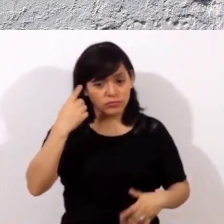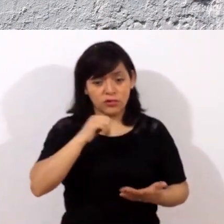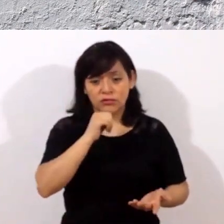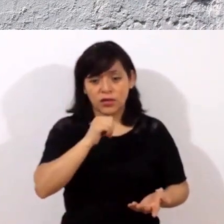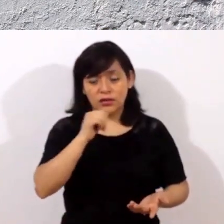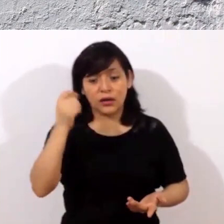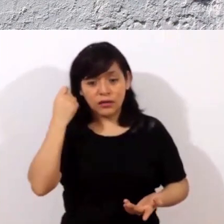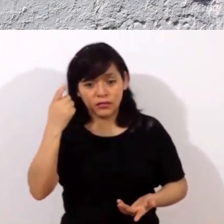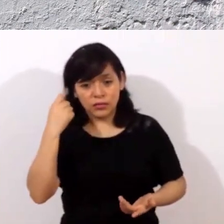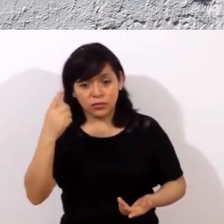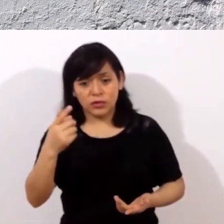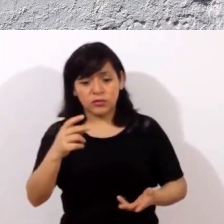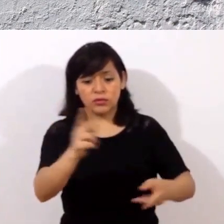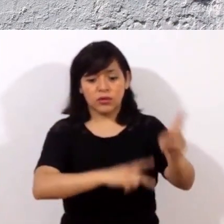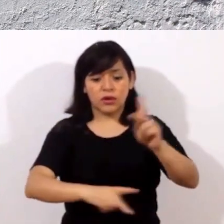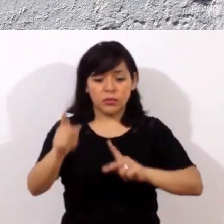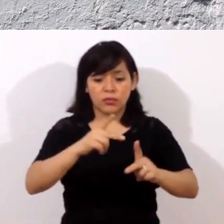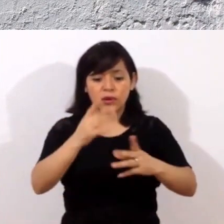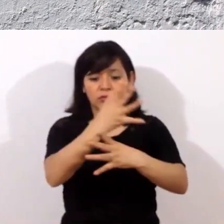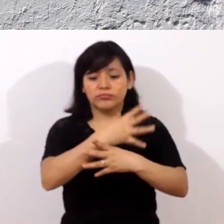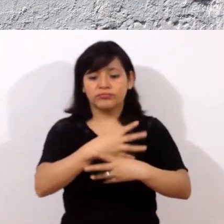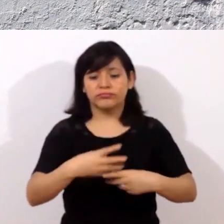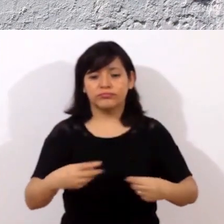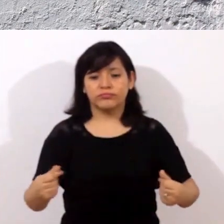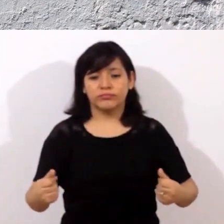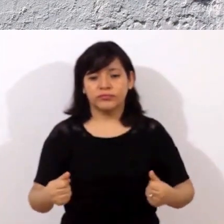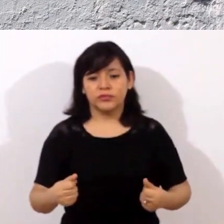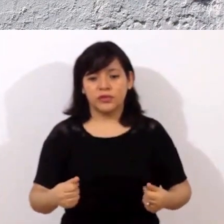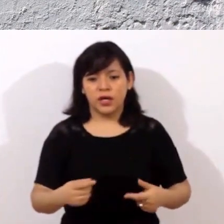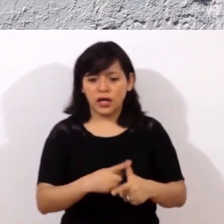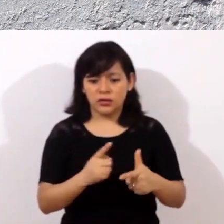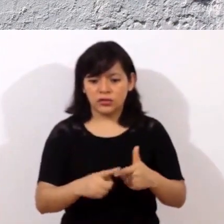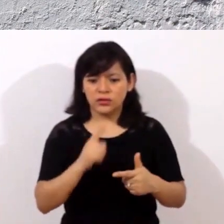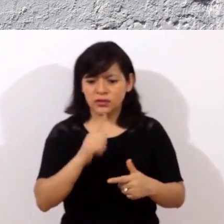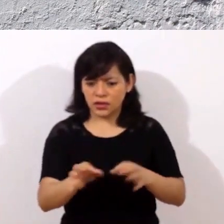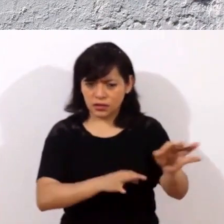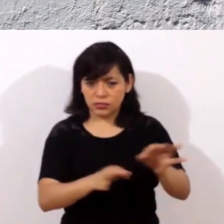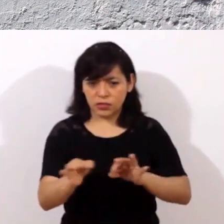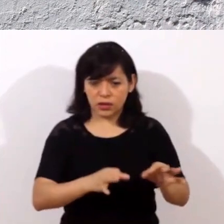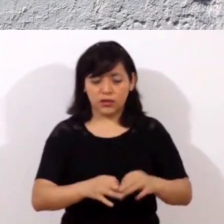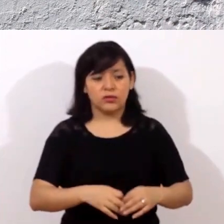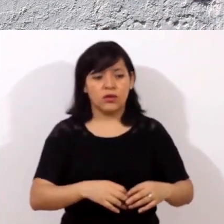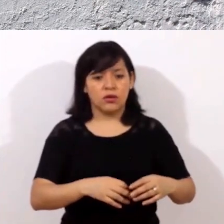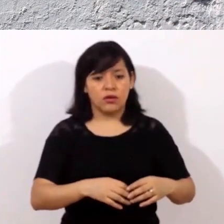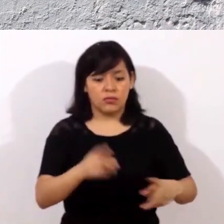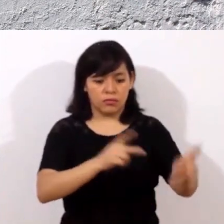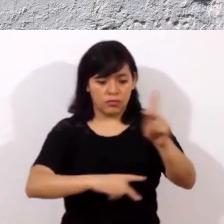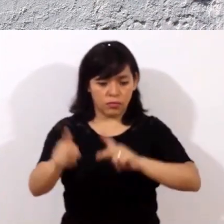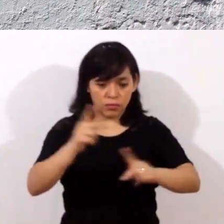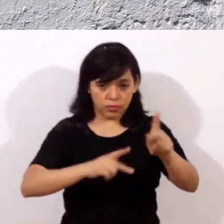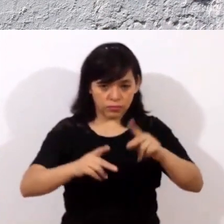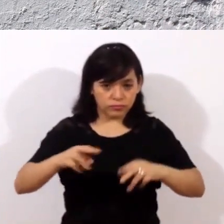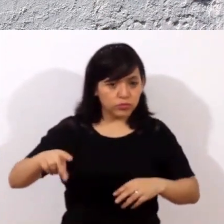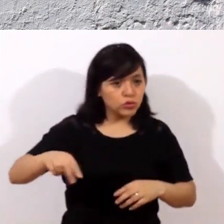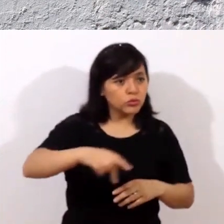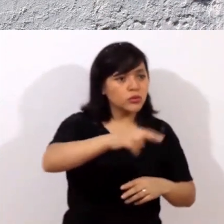ya, iban a cada zona alta donde estaban los árboles, a las colinas, ofrecían incienso, hacían orgías, hacían de todo.